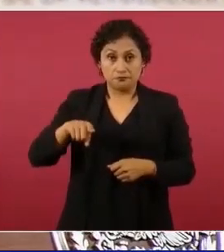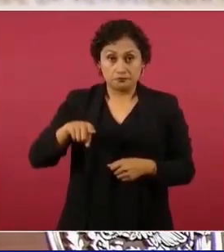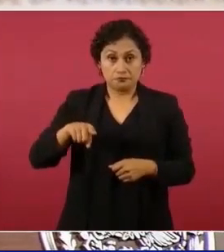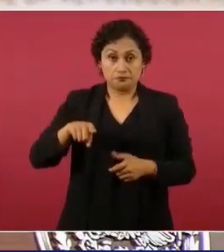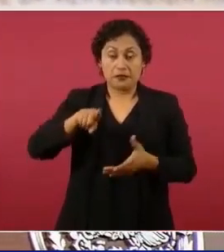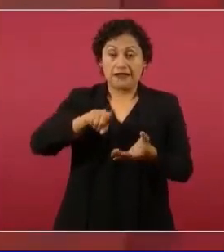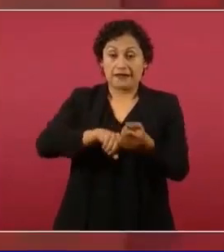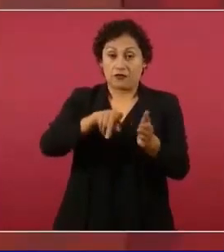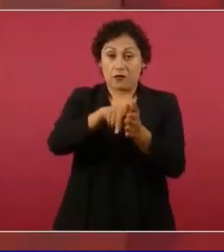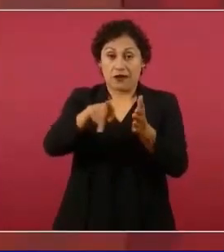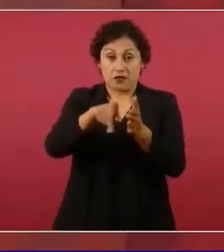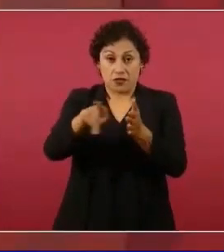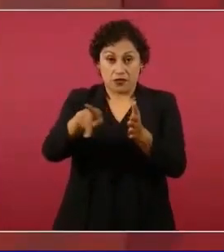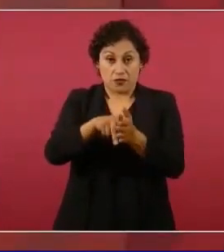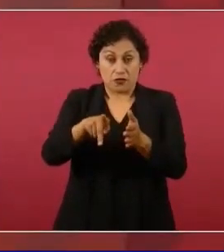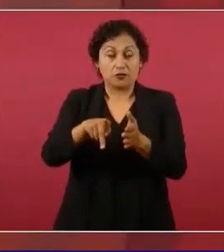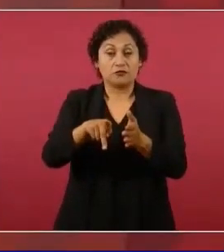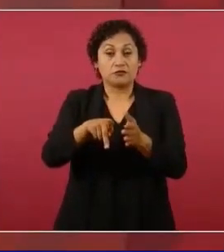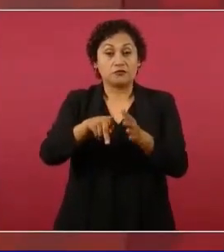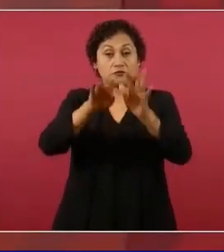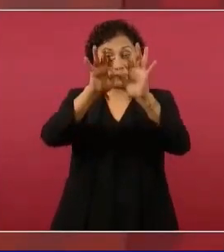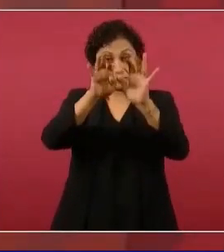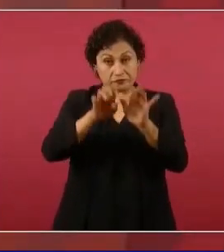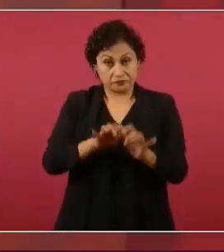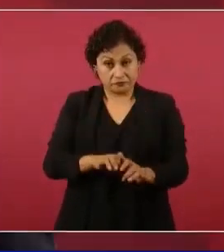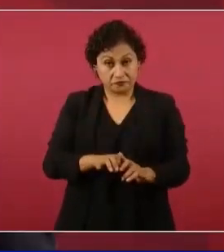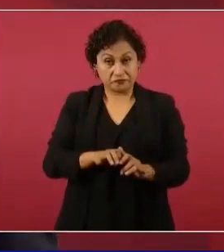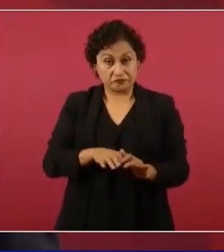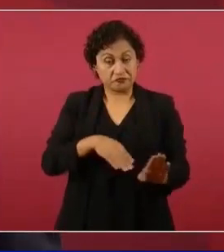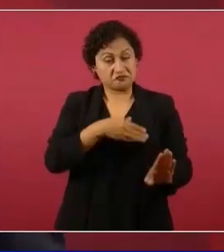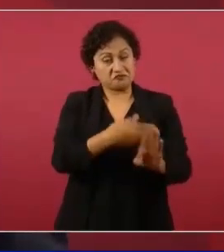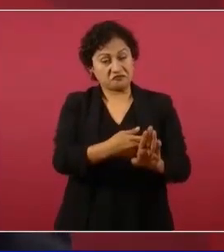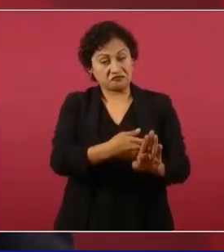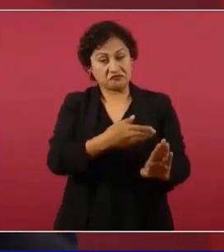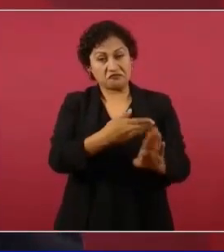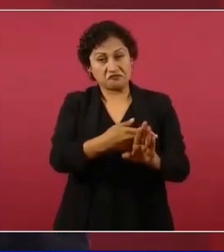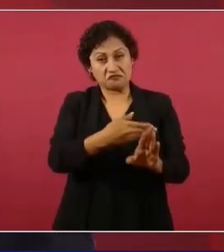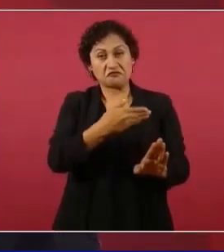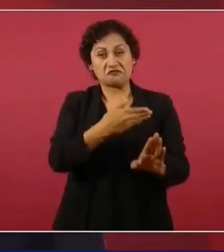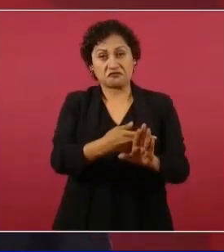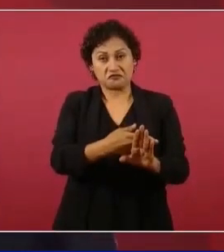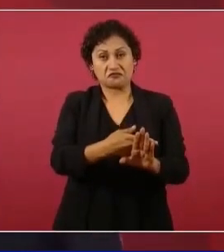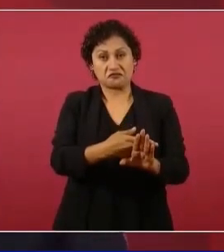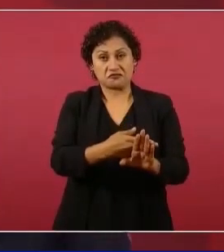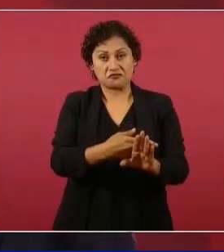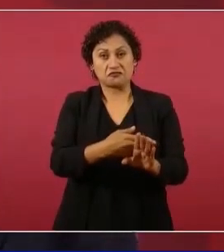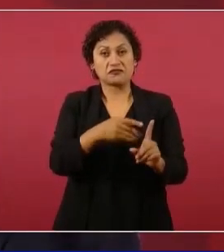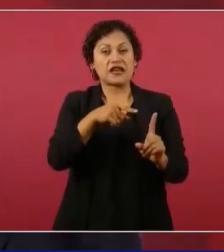Reforma, de que les gustaba escuchar cómo caía el hielo